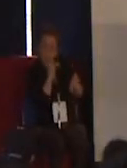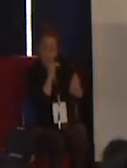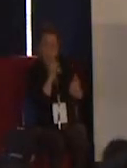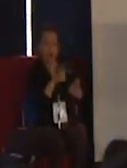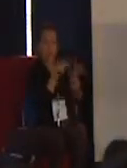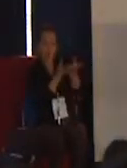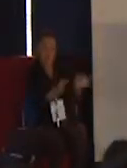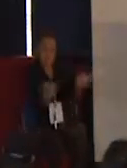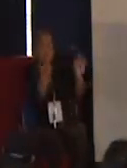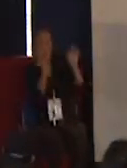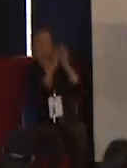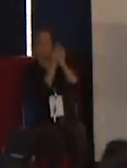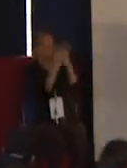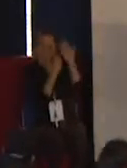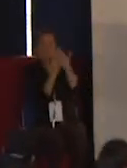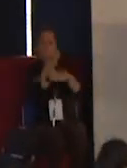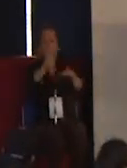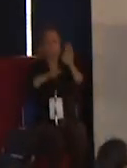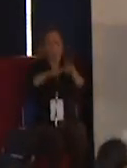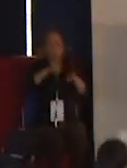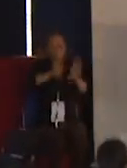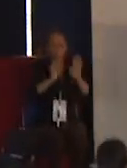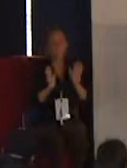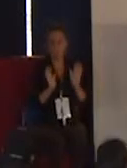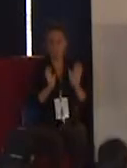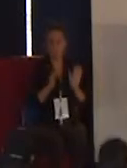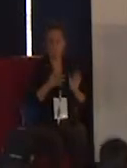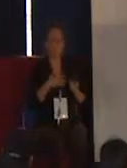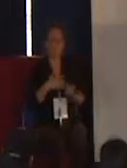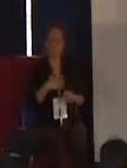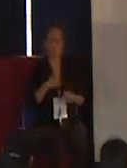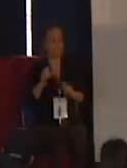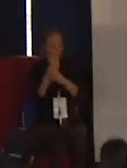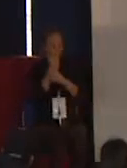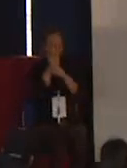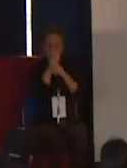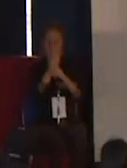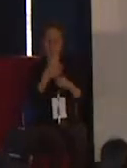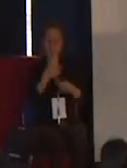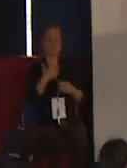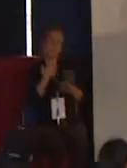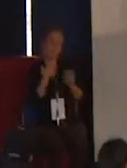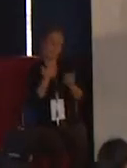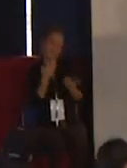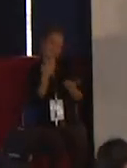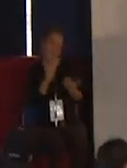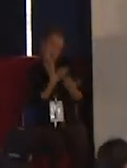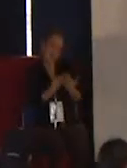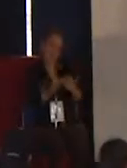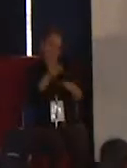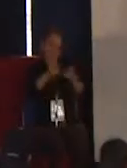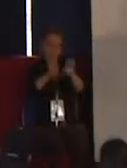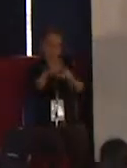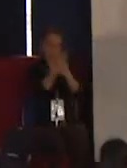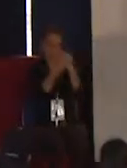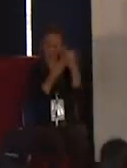me doy cuenta lo importante que son para mí. Entonces principalmente pues quiero agradecerle a